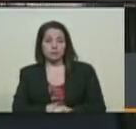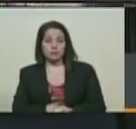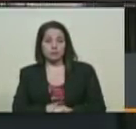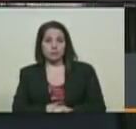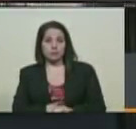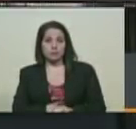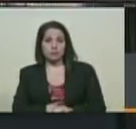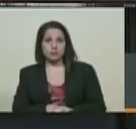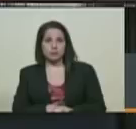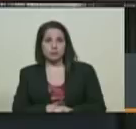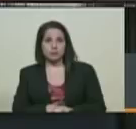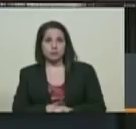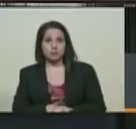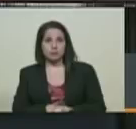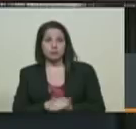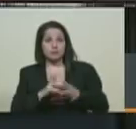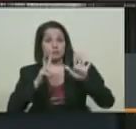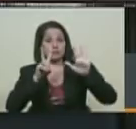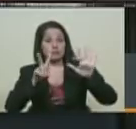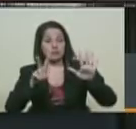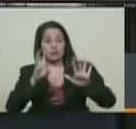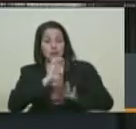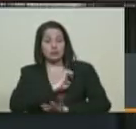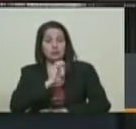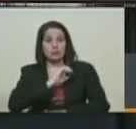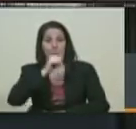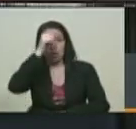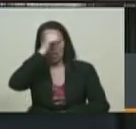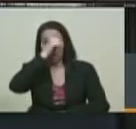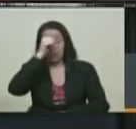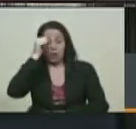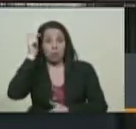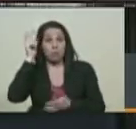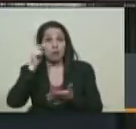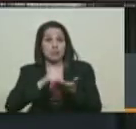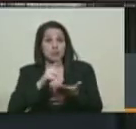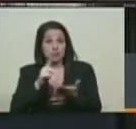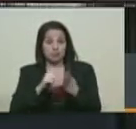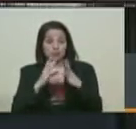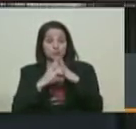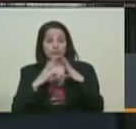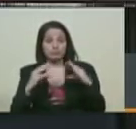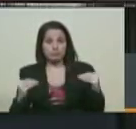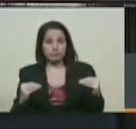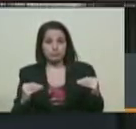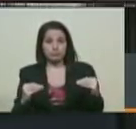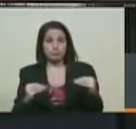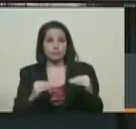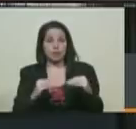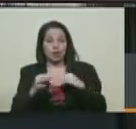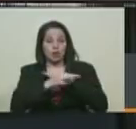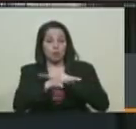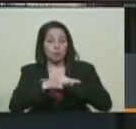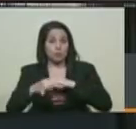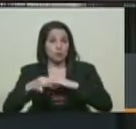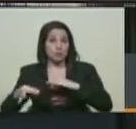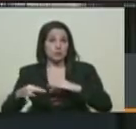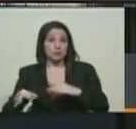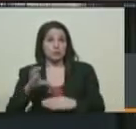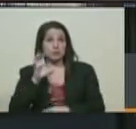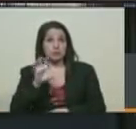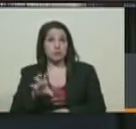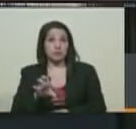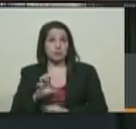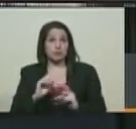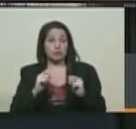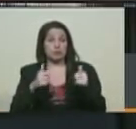domingo 7 de enero, a que participen en todos los estados y municipios del país en el arranque